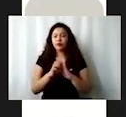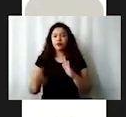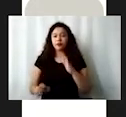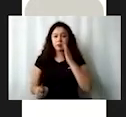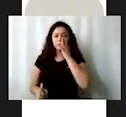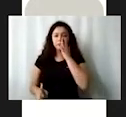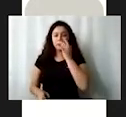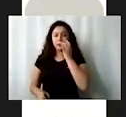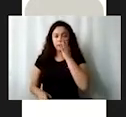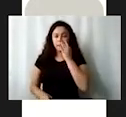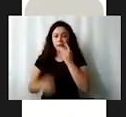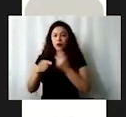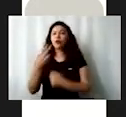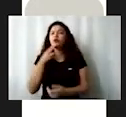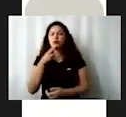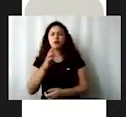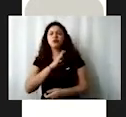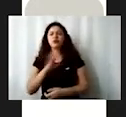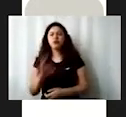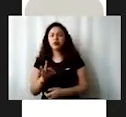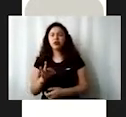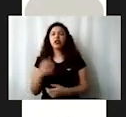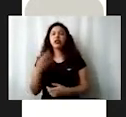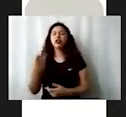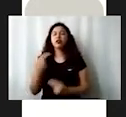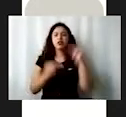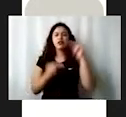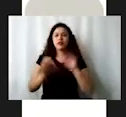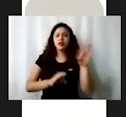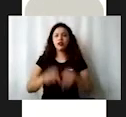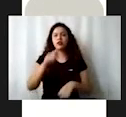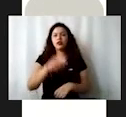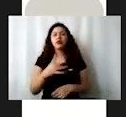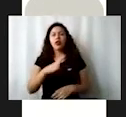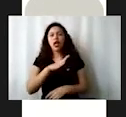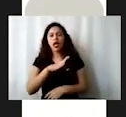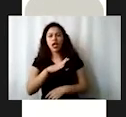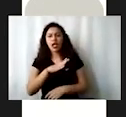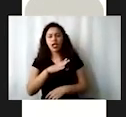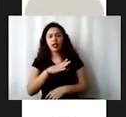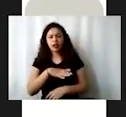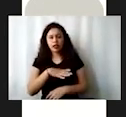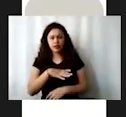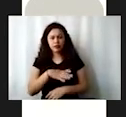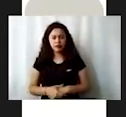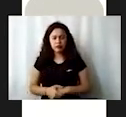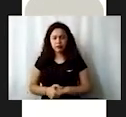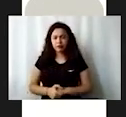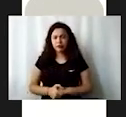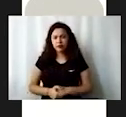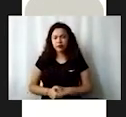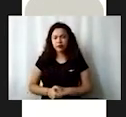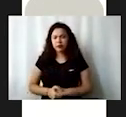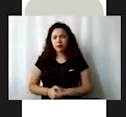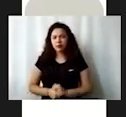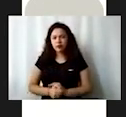que tú puedes utilizar como ¿qué puesto tiene usted? Que forma parte de las preguntas para